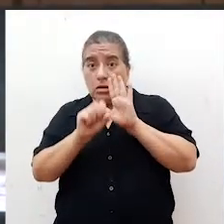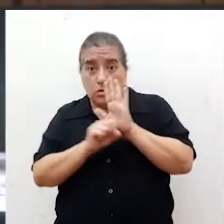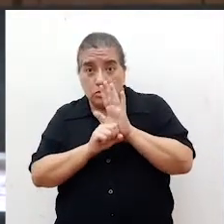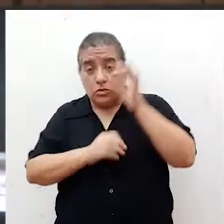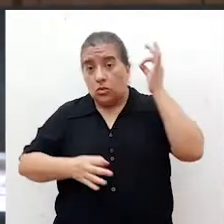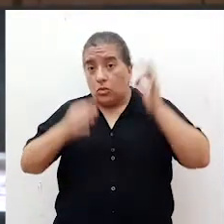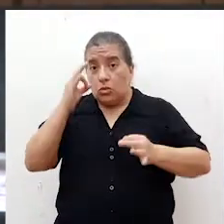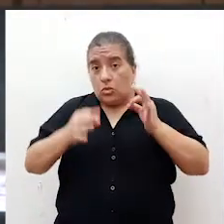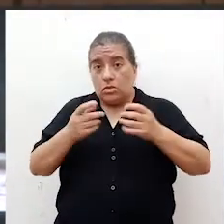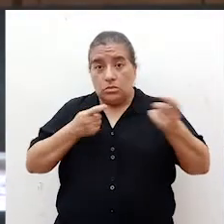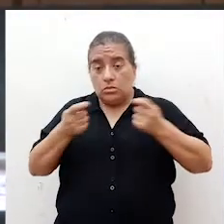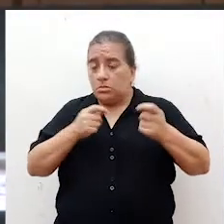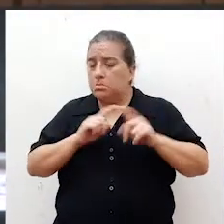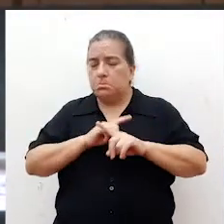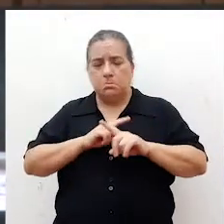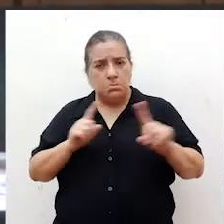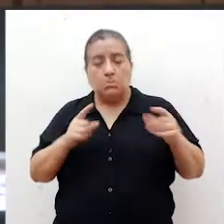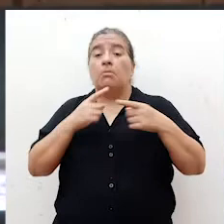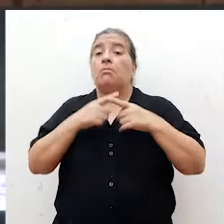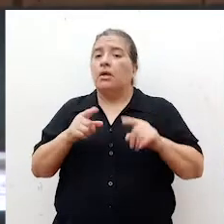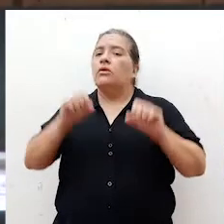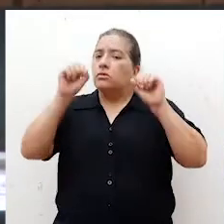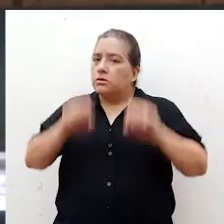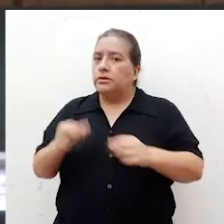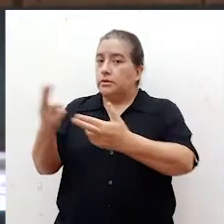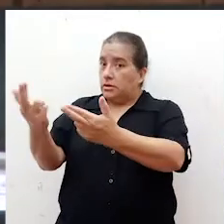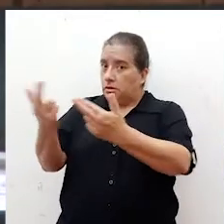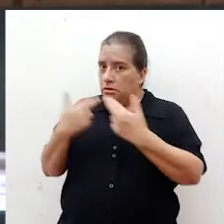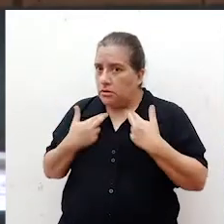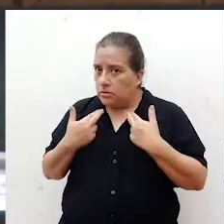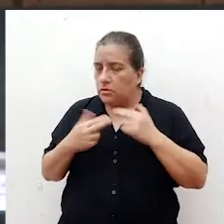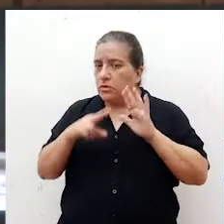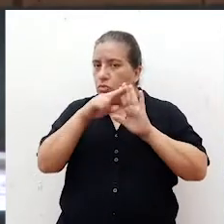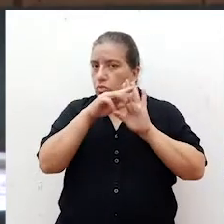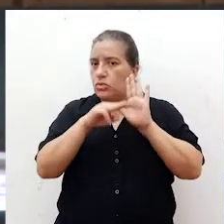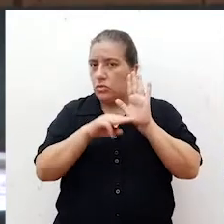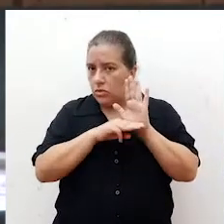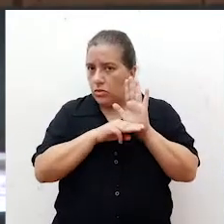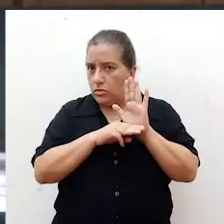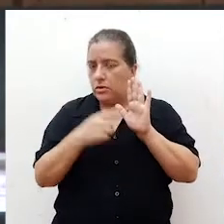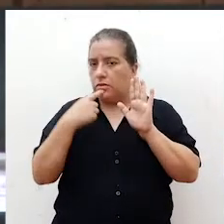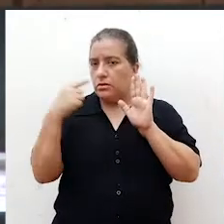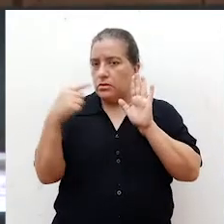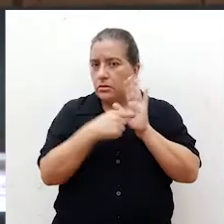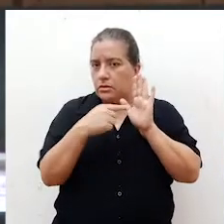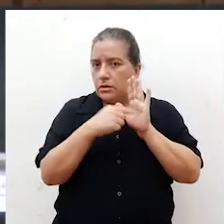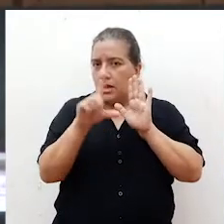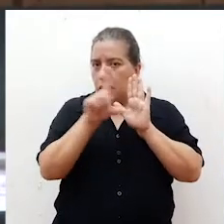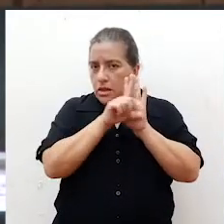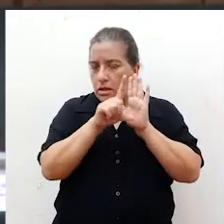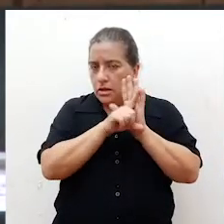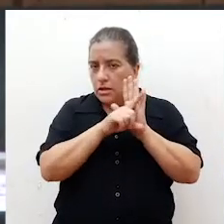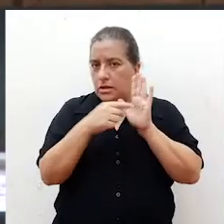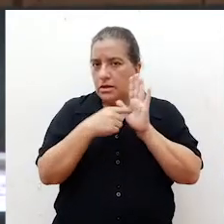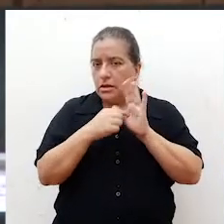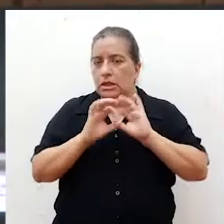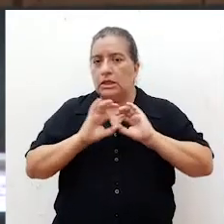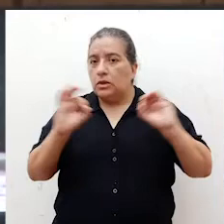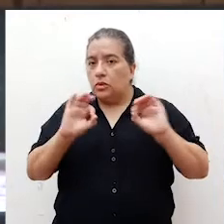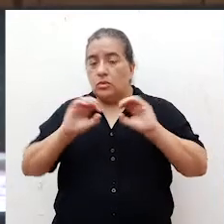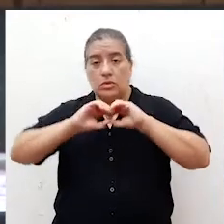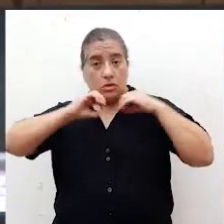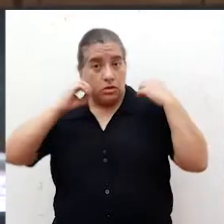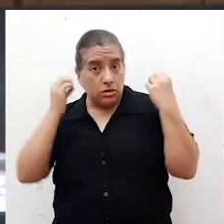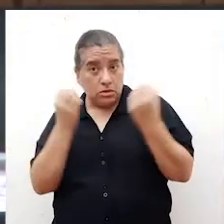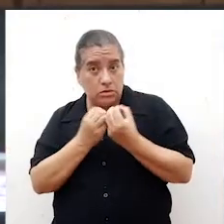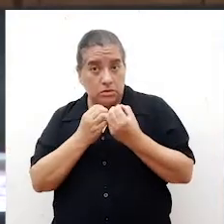el tema si han presentado o ya han propuesto que el Ejecutivo haga un plan con respecto a la distribución de